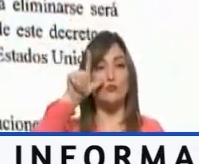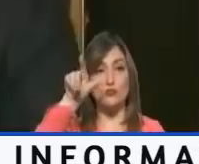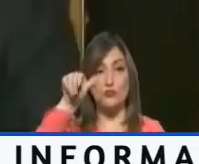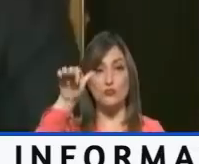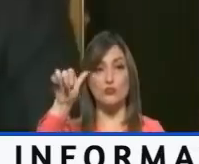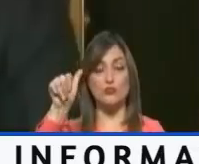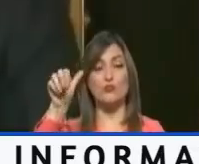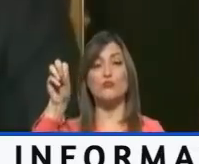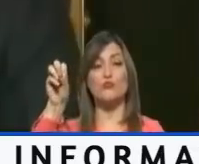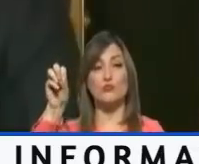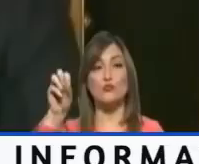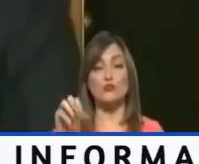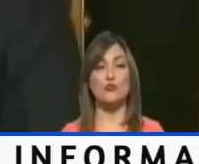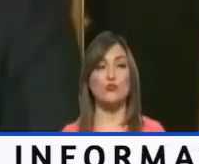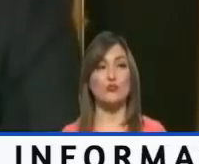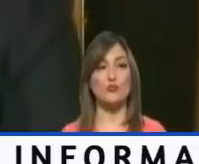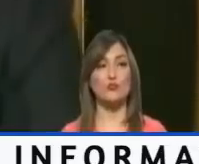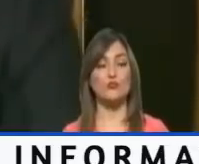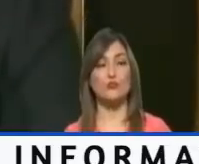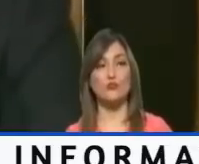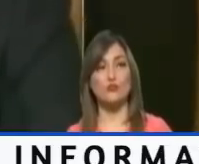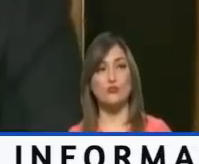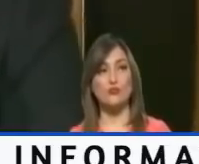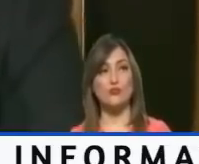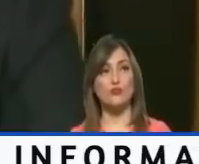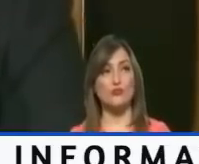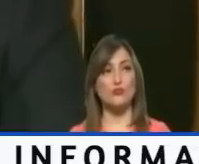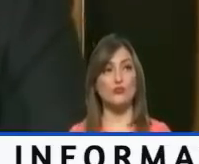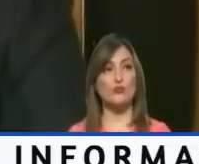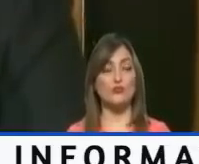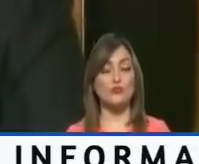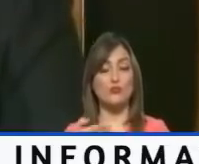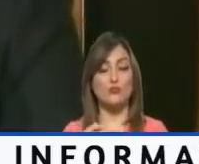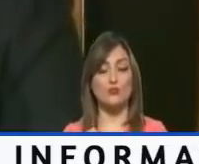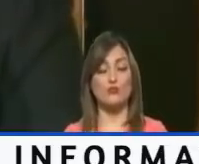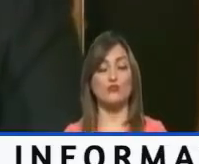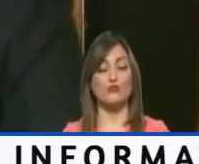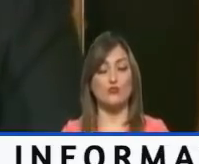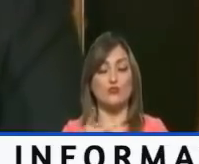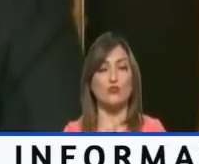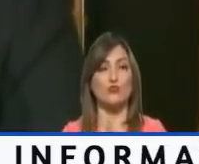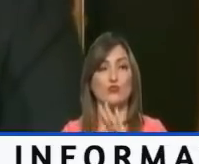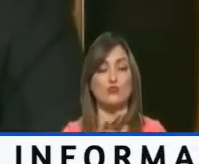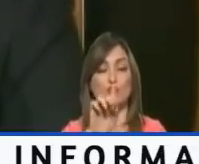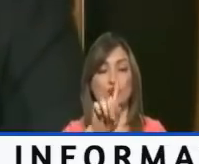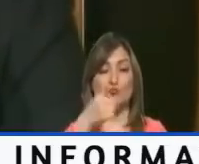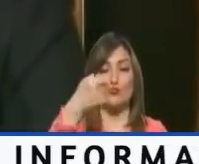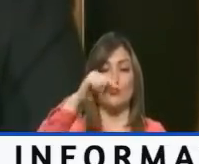Guillermo Lasso. La reincorporación a la vida productiva de más de